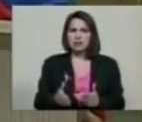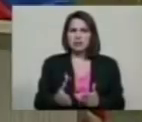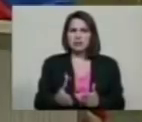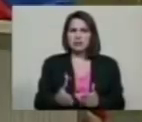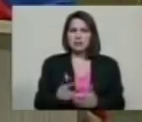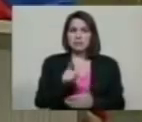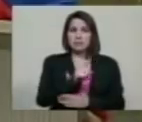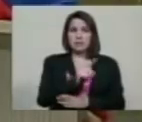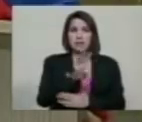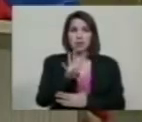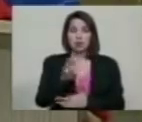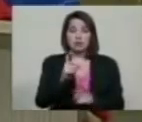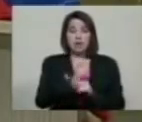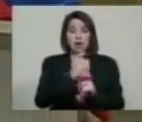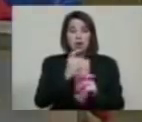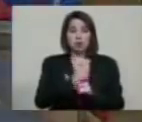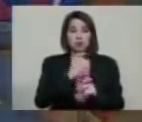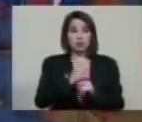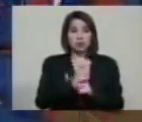el 14 de agosto